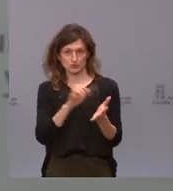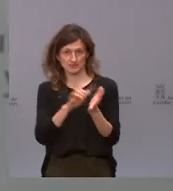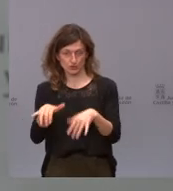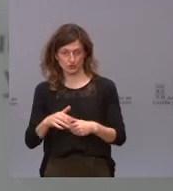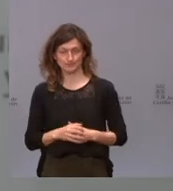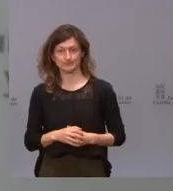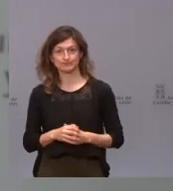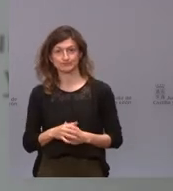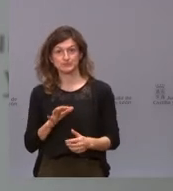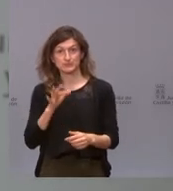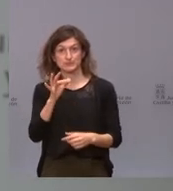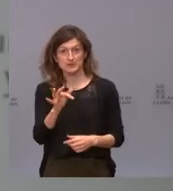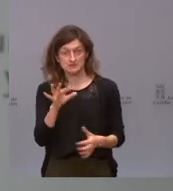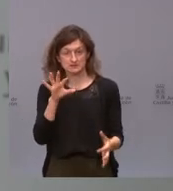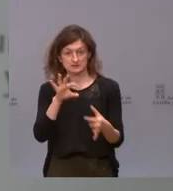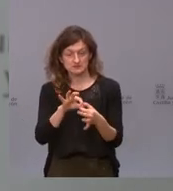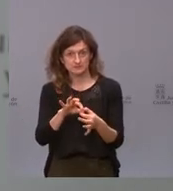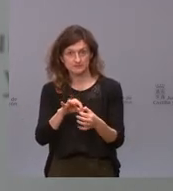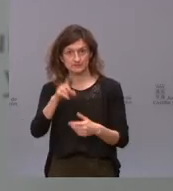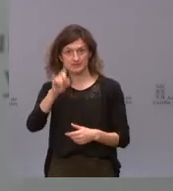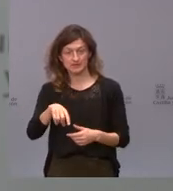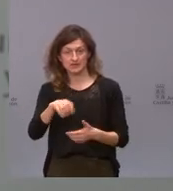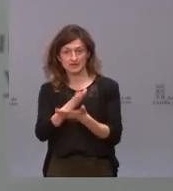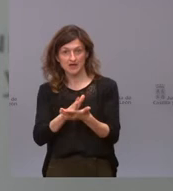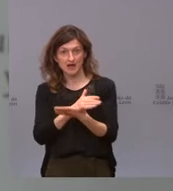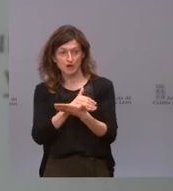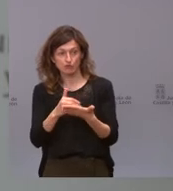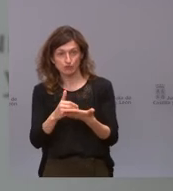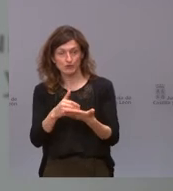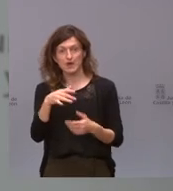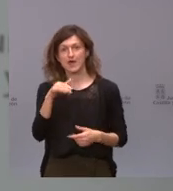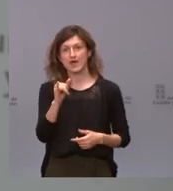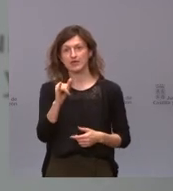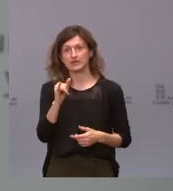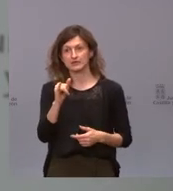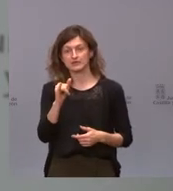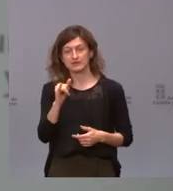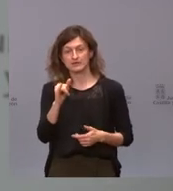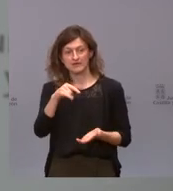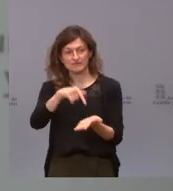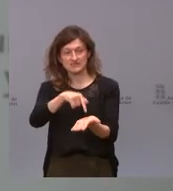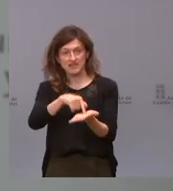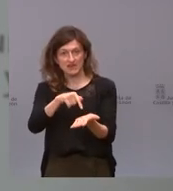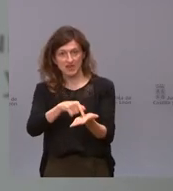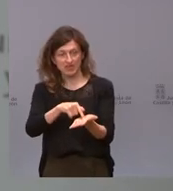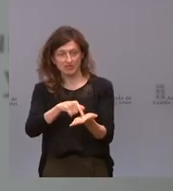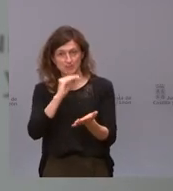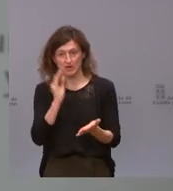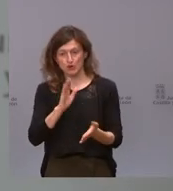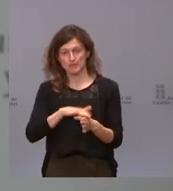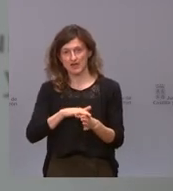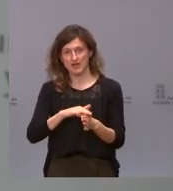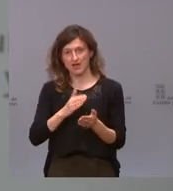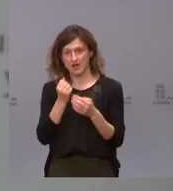unido a esto a que somos la comunidad autónoma que tiene la fiscalidad más favorable para las familias